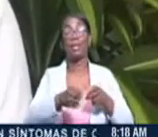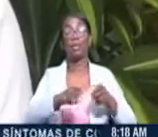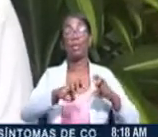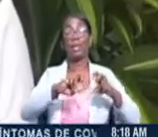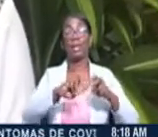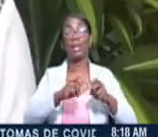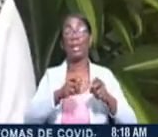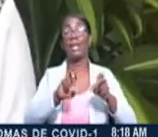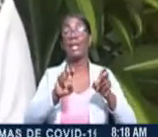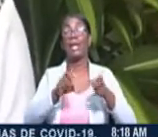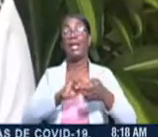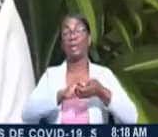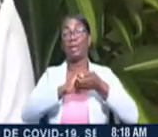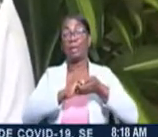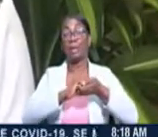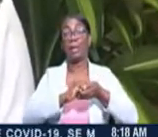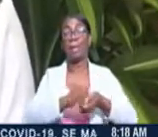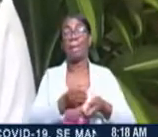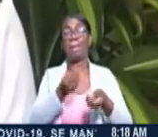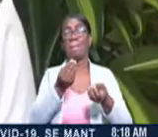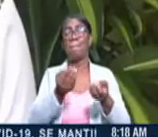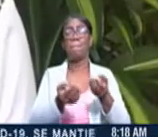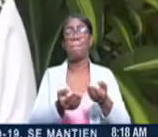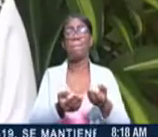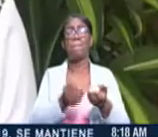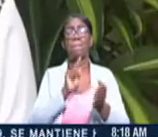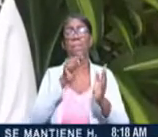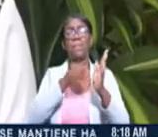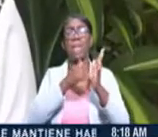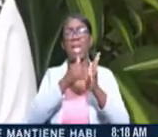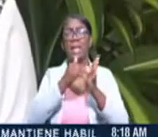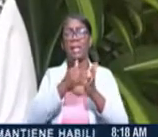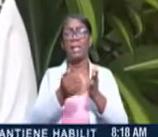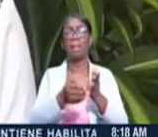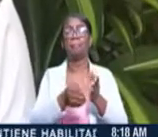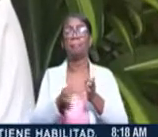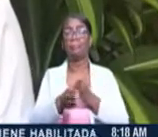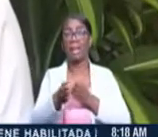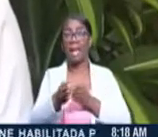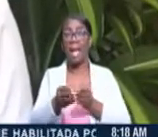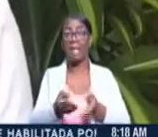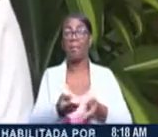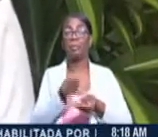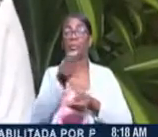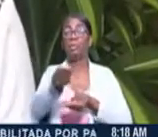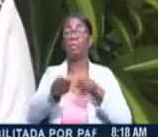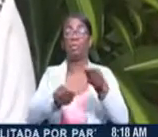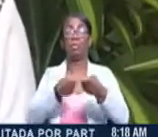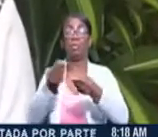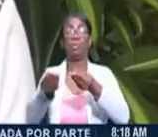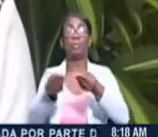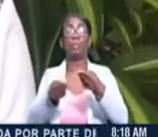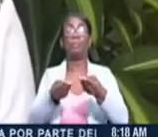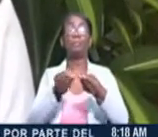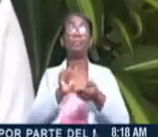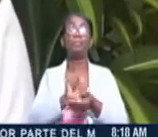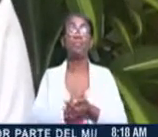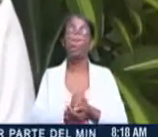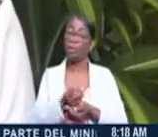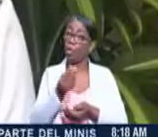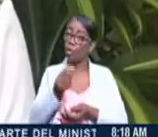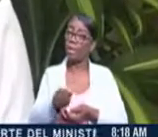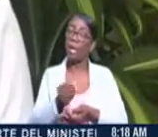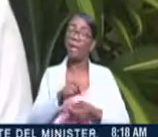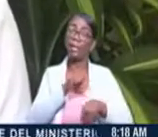miles de libras de pescado gracias a esas personas, esos pescadores que se organizaron en sus comunidades para donar de